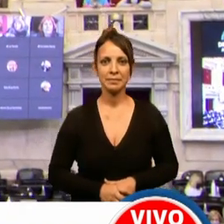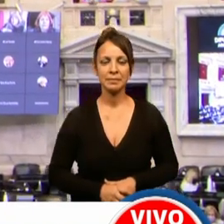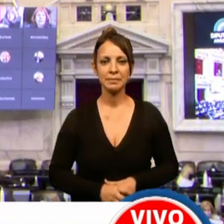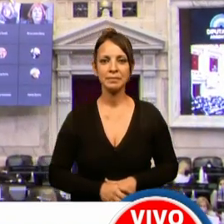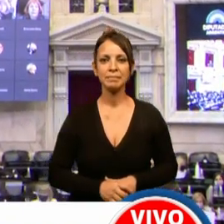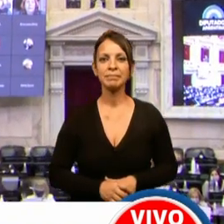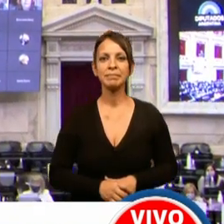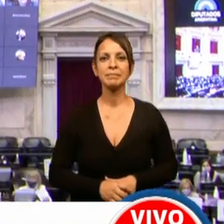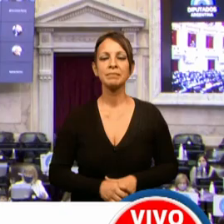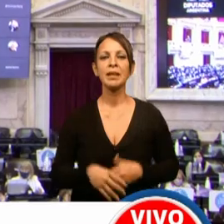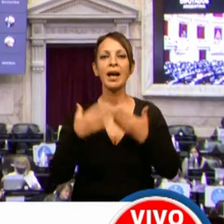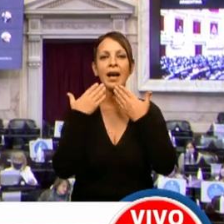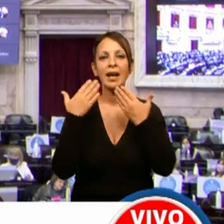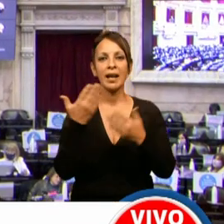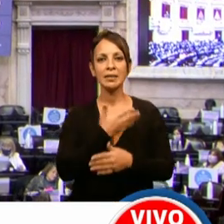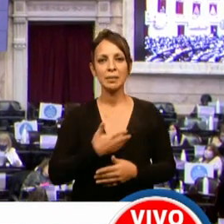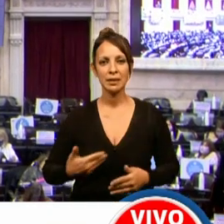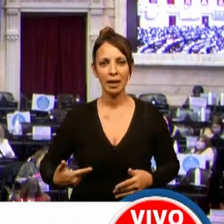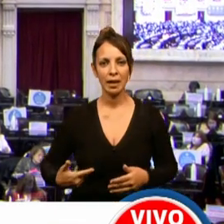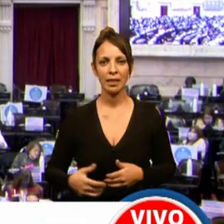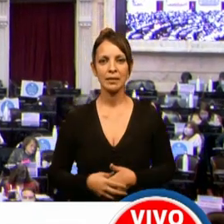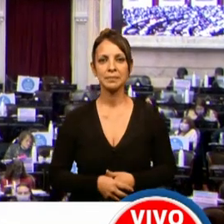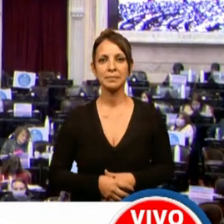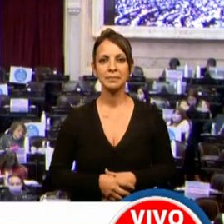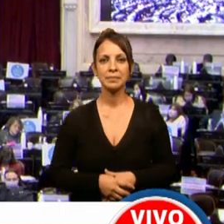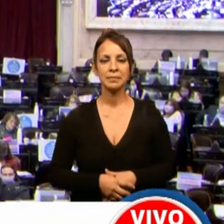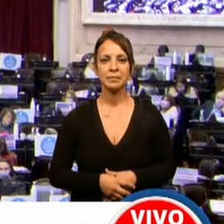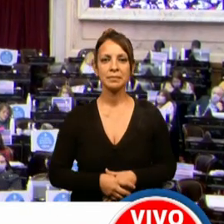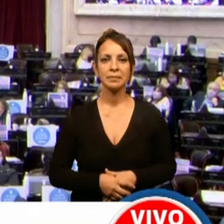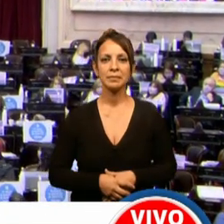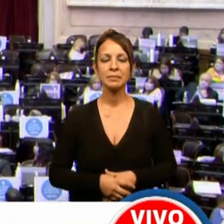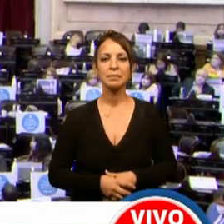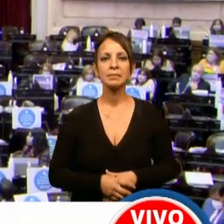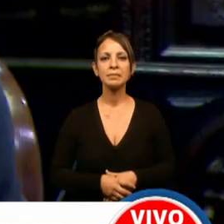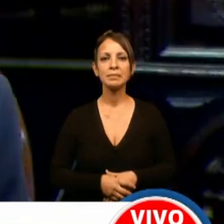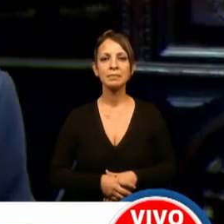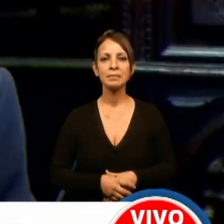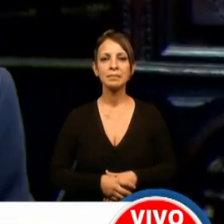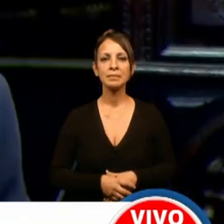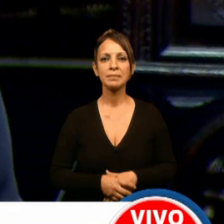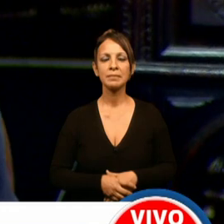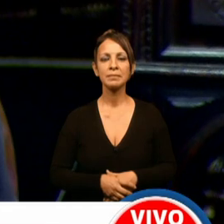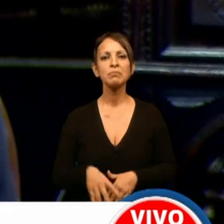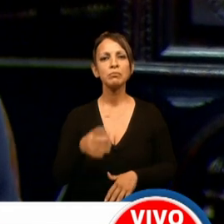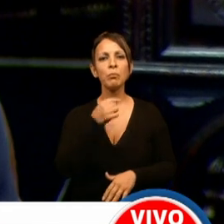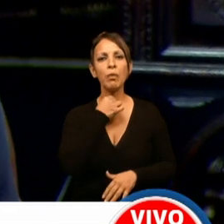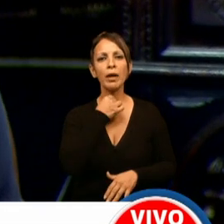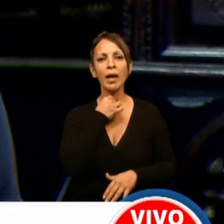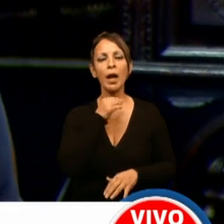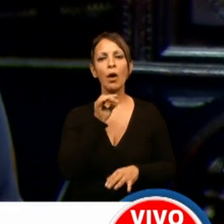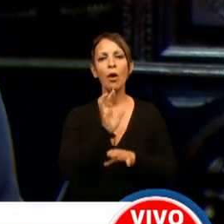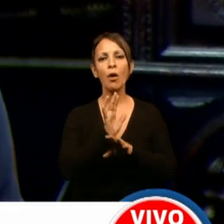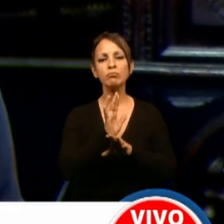hola gracias presidente mire en función de mantener cierto grado de coherencia